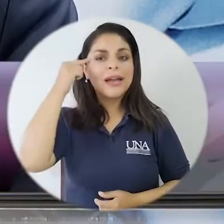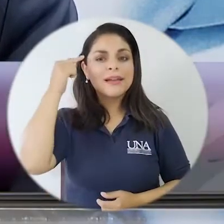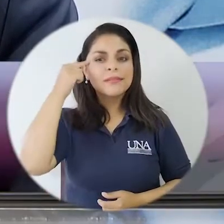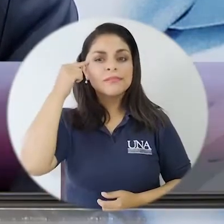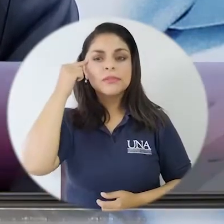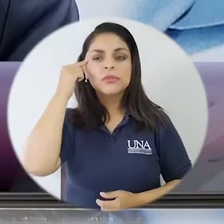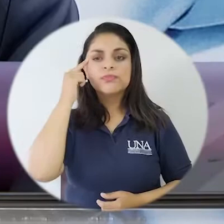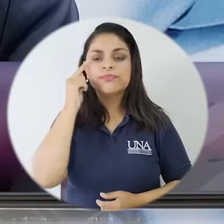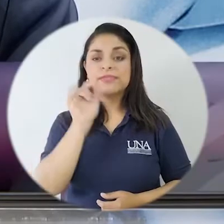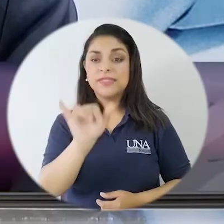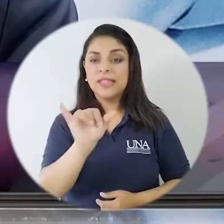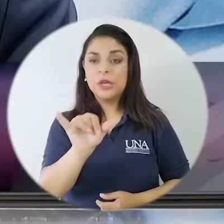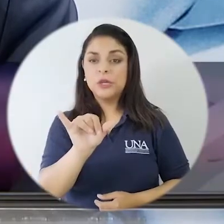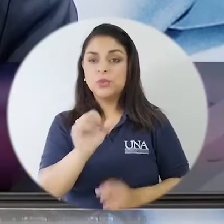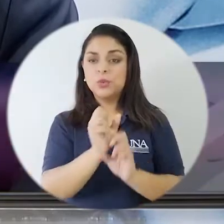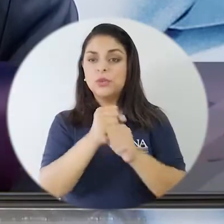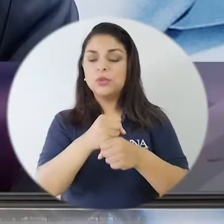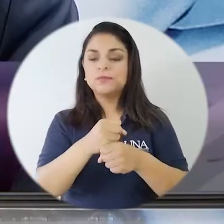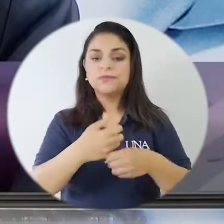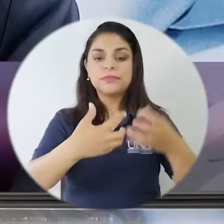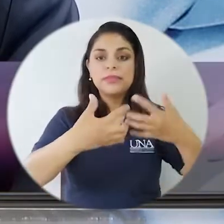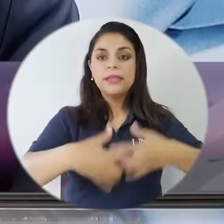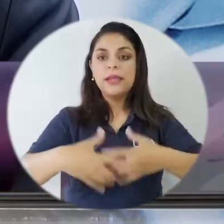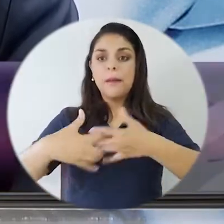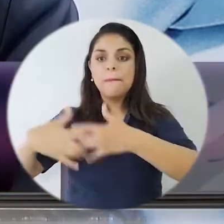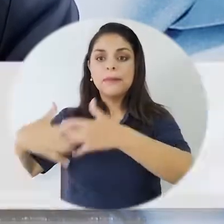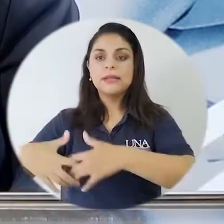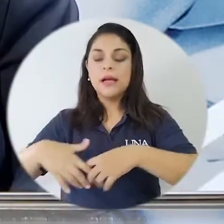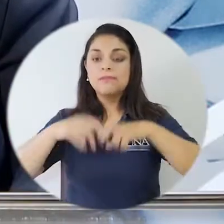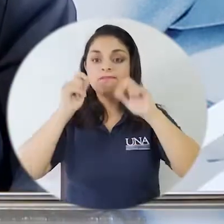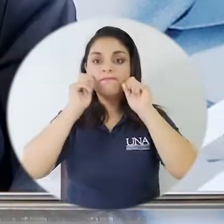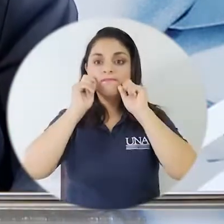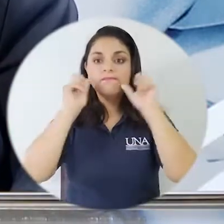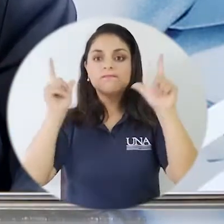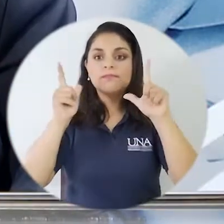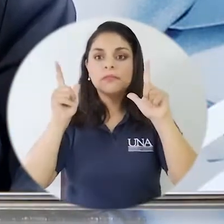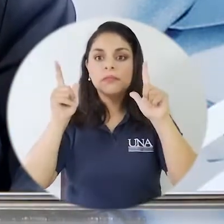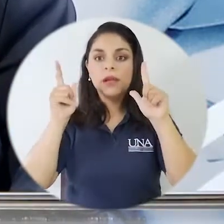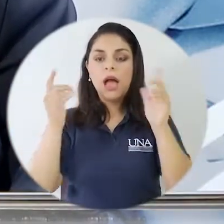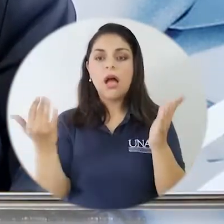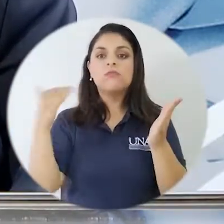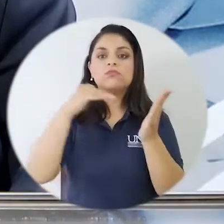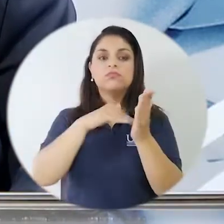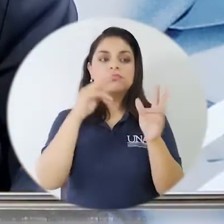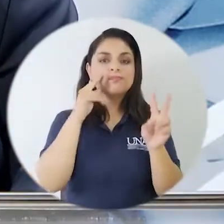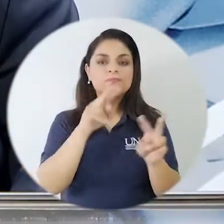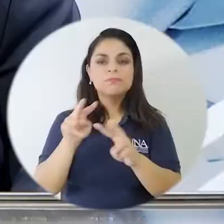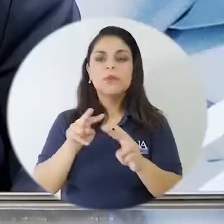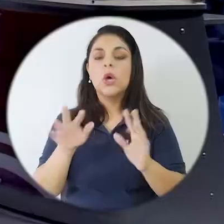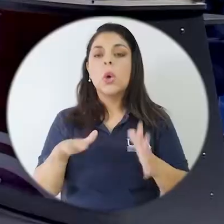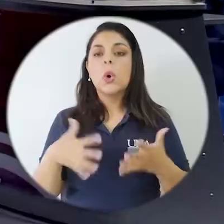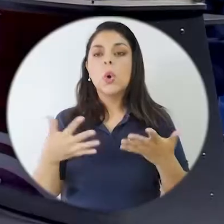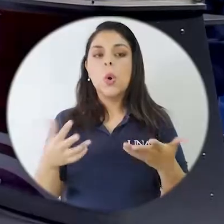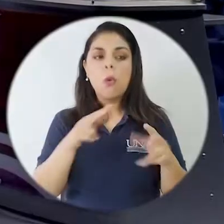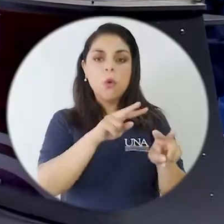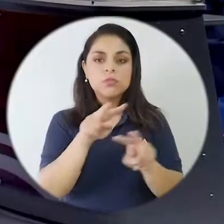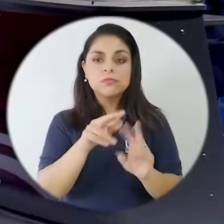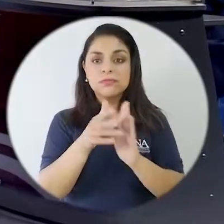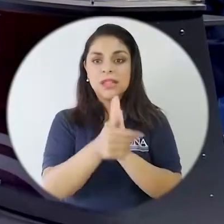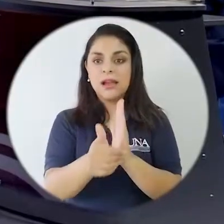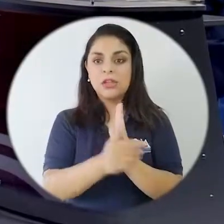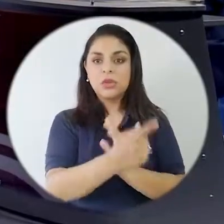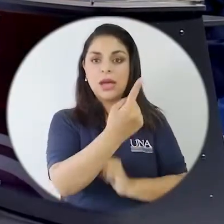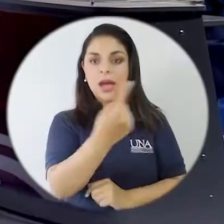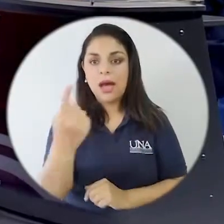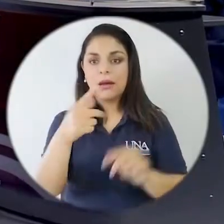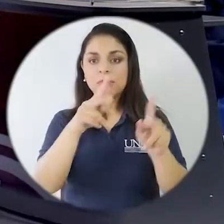ha hecho que las empresas despierten a reenfocar cómo observaban el talento de